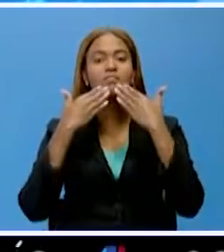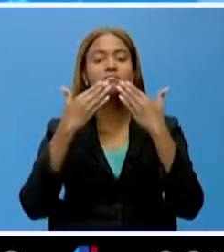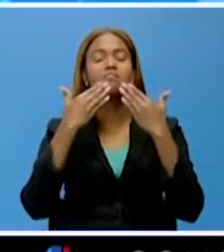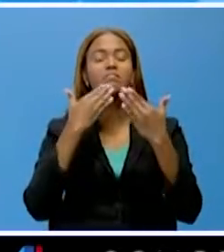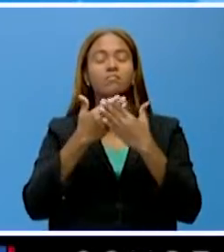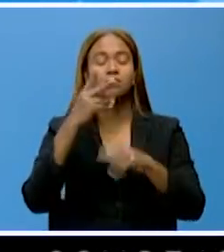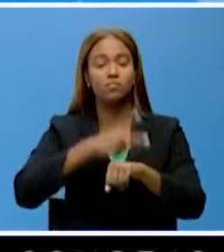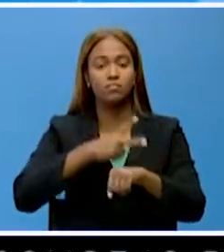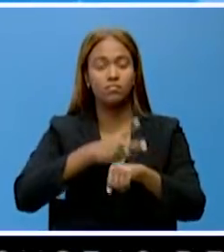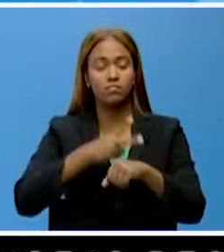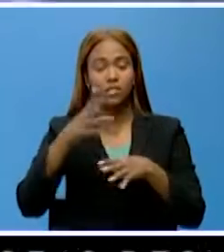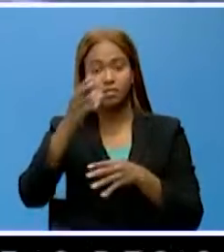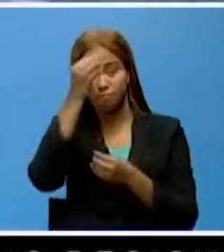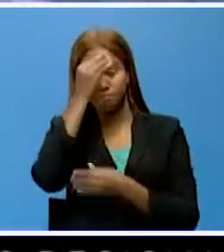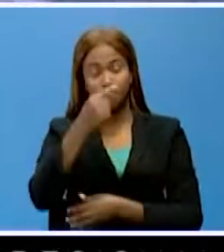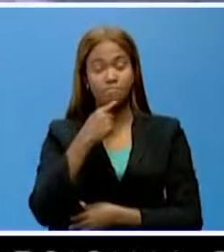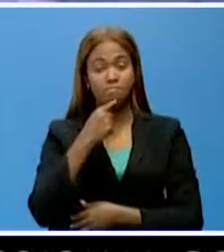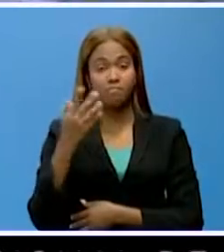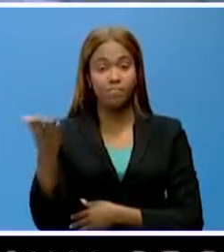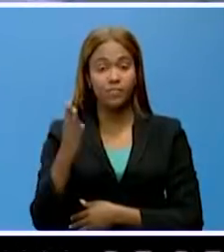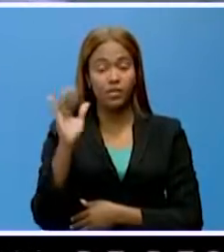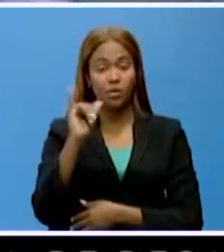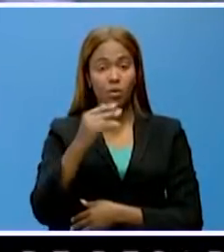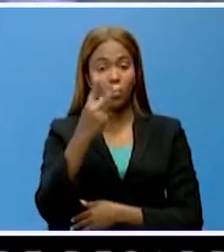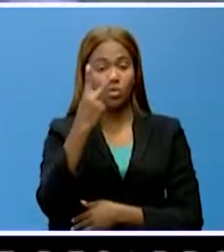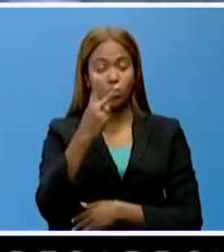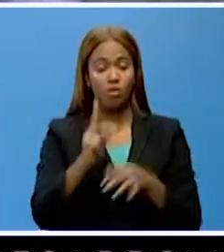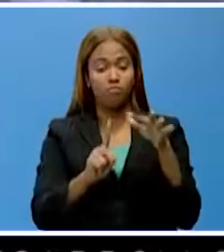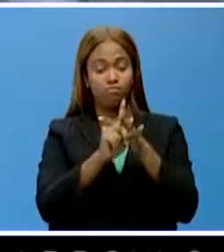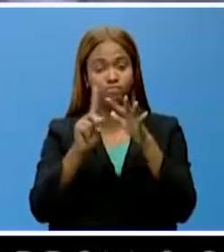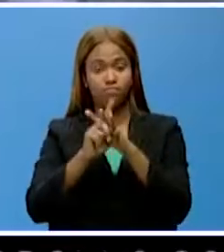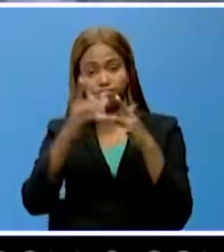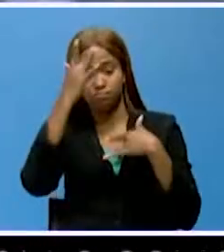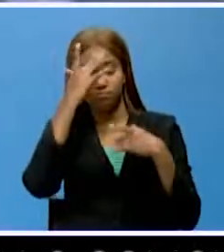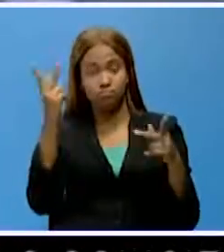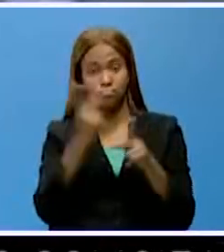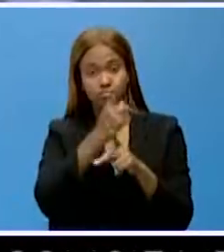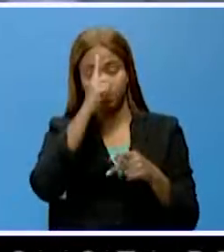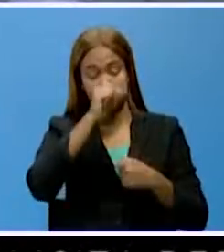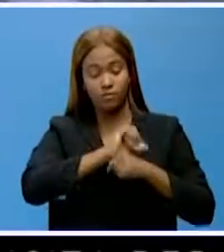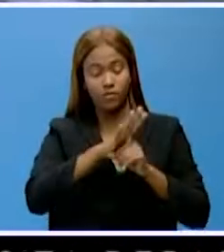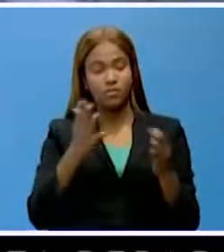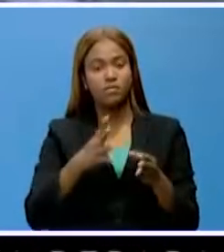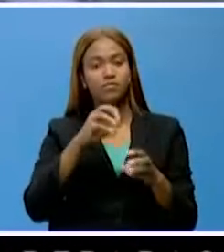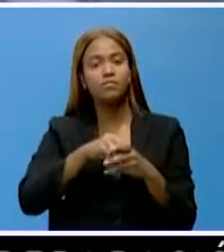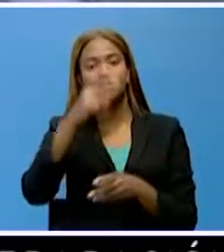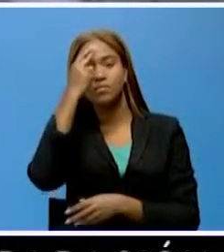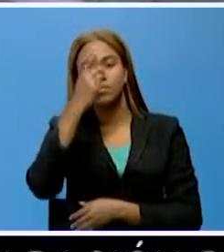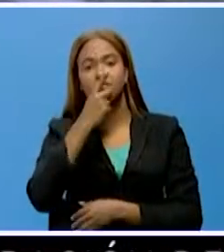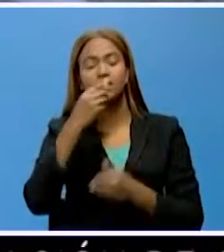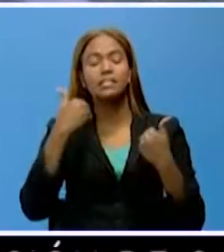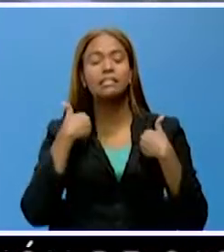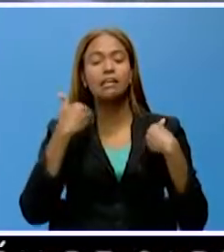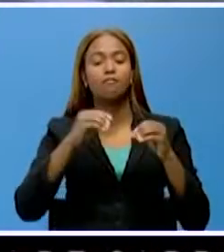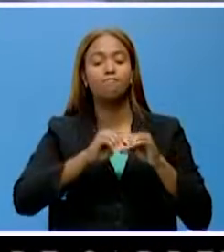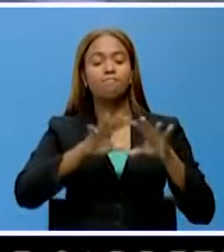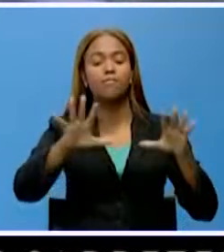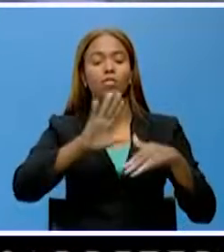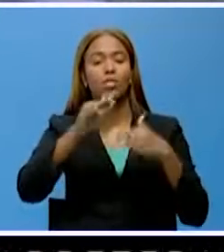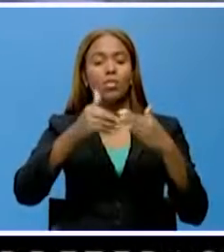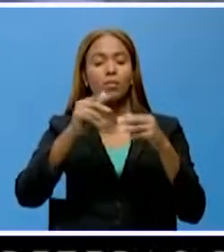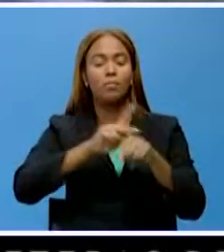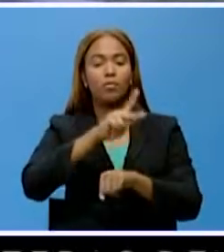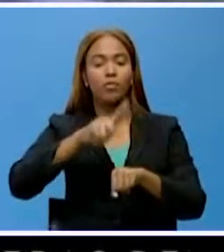buenas tardes. Y así es como tú precisas. Y las nuevas variantes identificadas de COVID-19 en el país se encuentran diseminadas en las